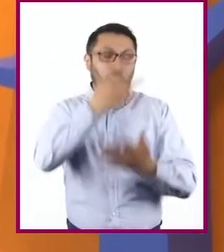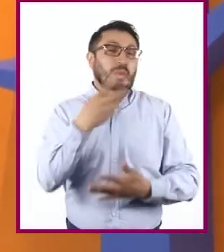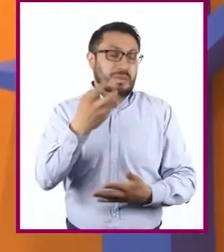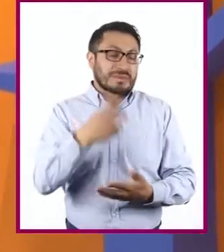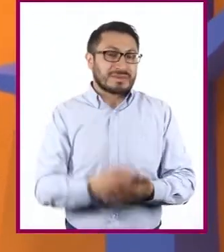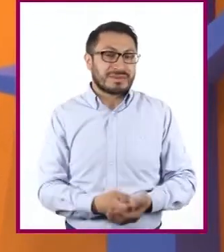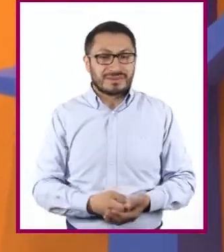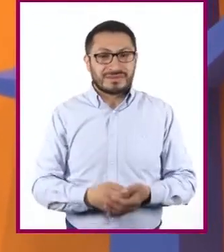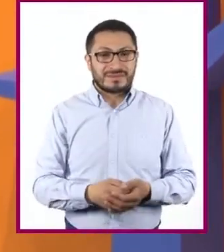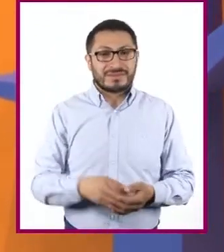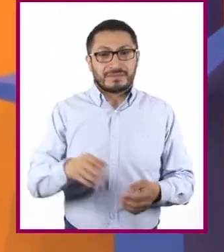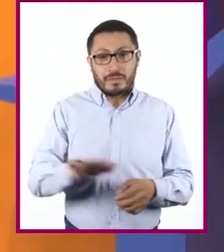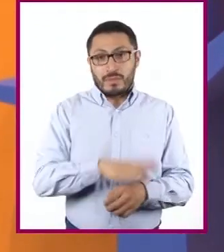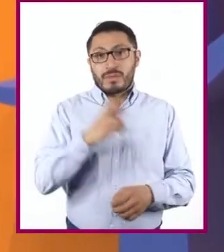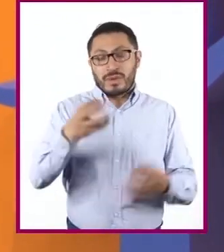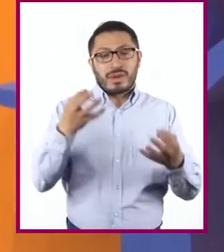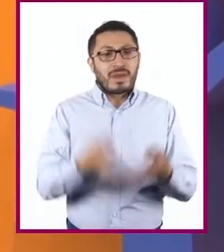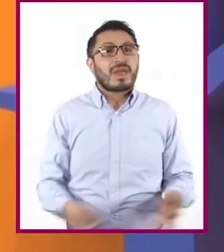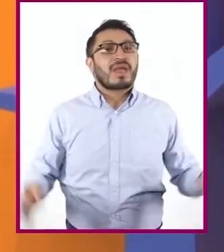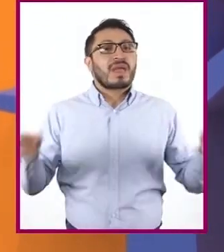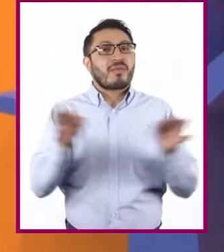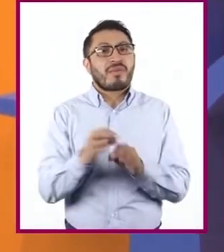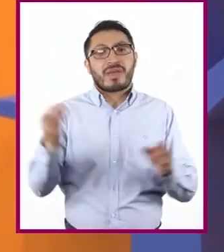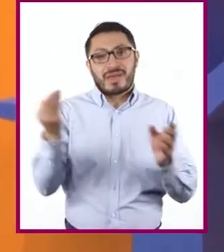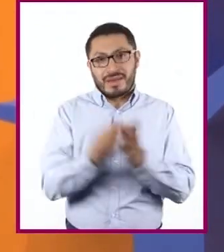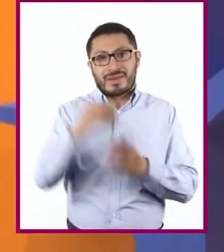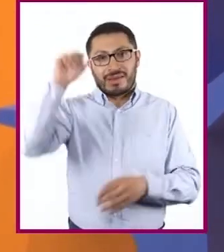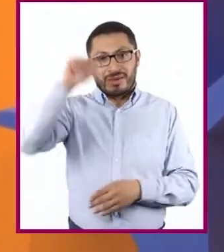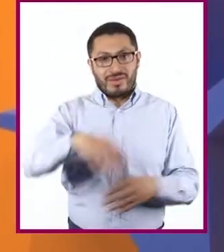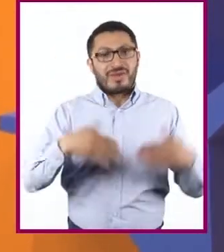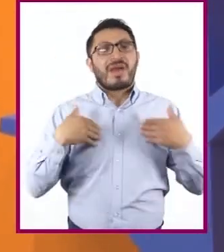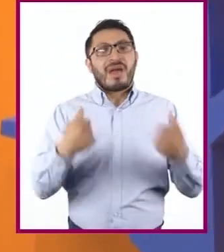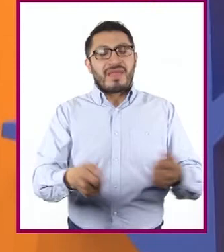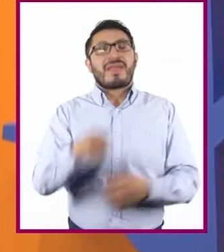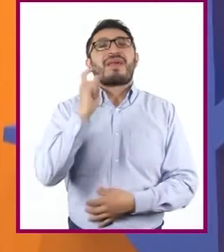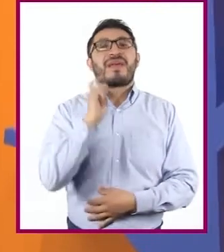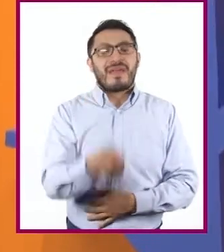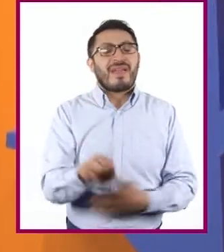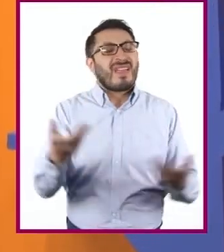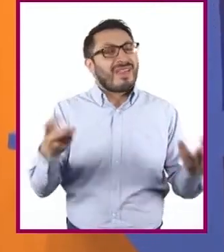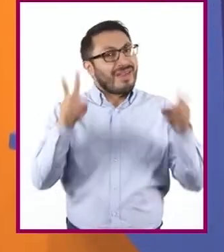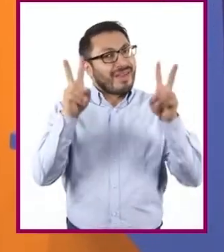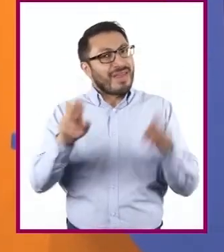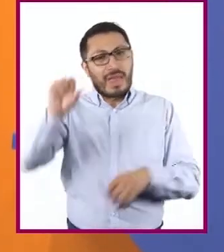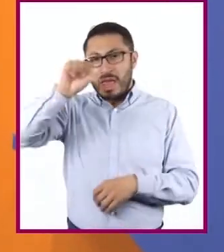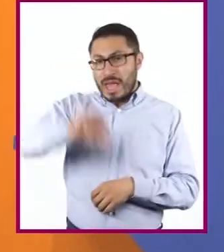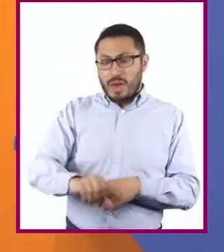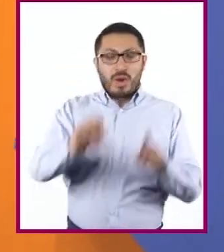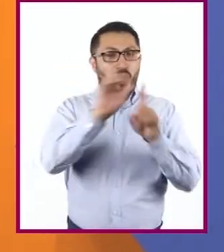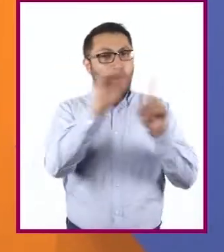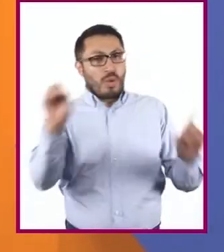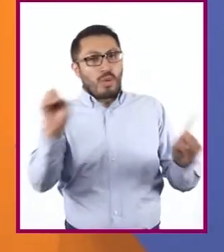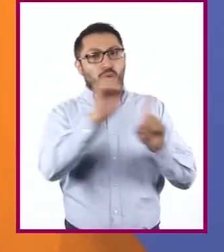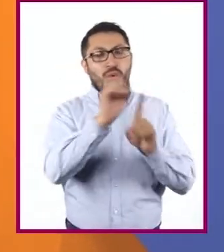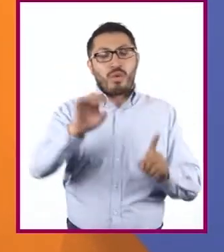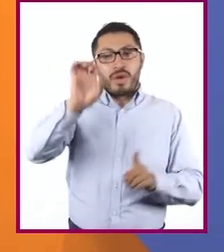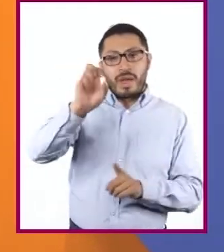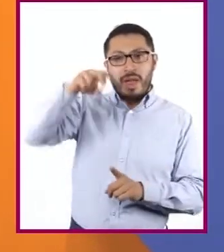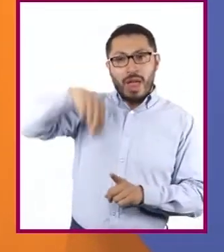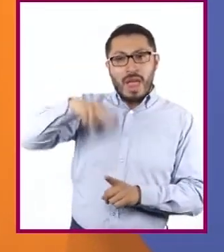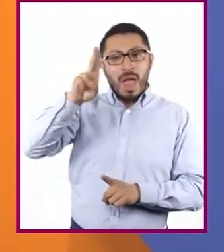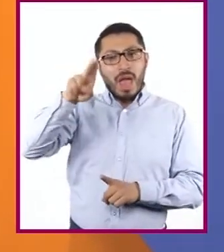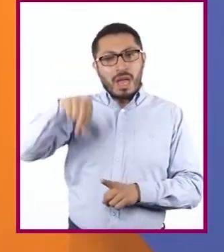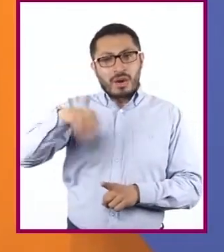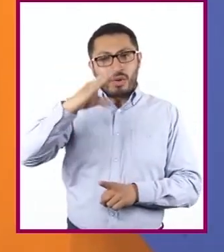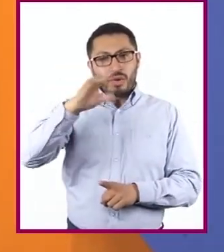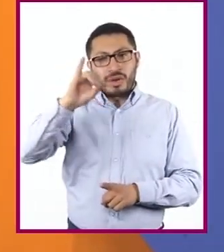eso, es importante que en esta sesión abordemos este contenido. Los enunciados introductorios son las partes